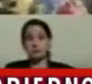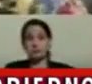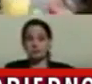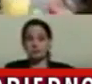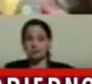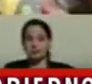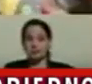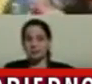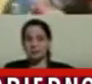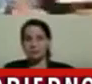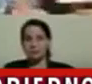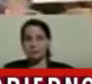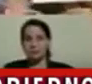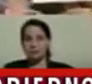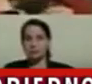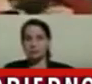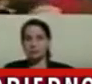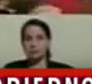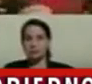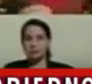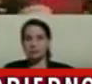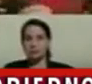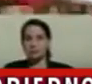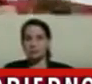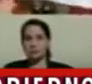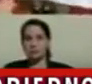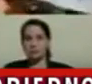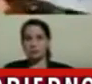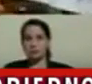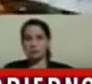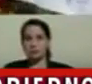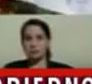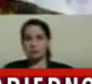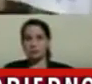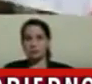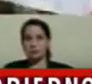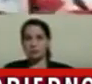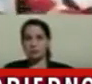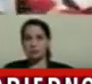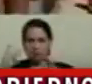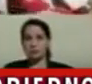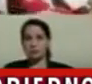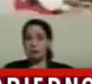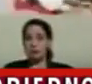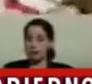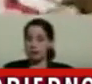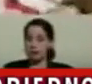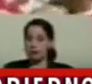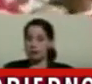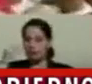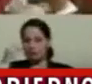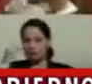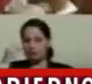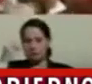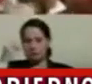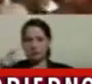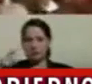Se creyeron sus propios fake news, sus propias noticias falsas.